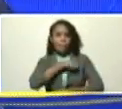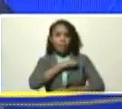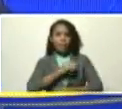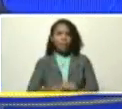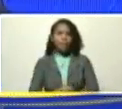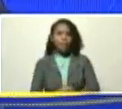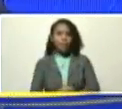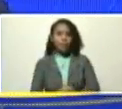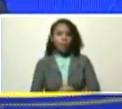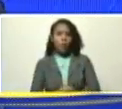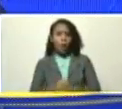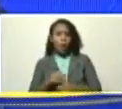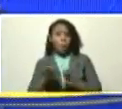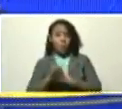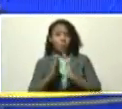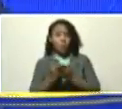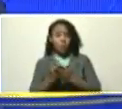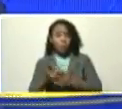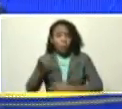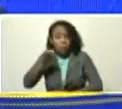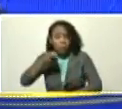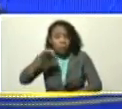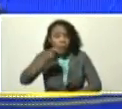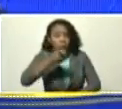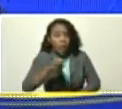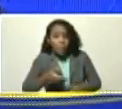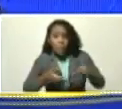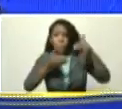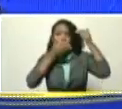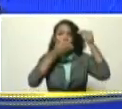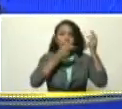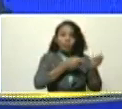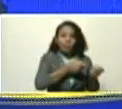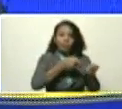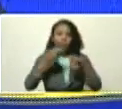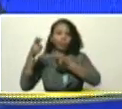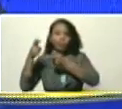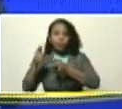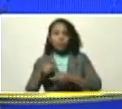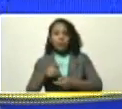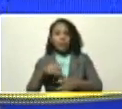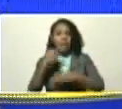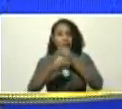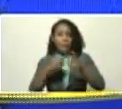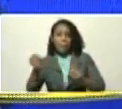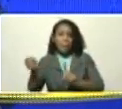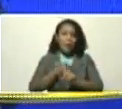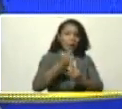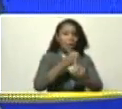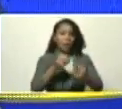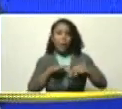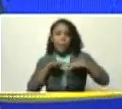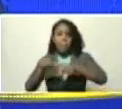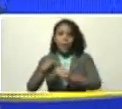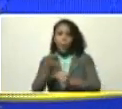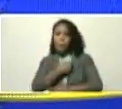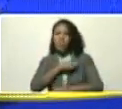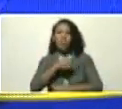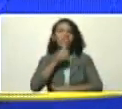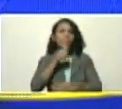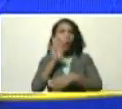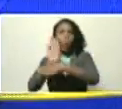lo perseguían por el mundo para secuestrarlo y llevárselo y torturarlo en el imperio español. ¿Quién lo